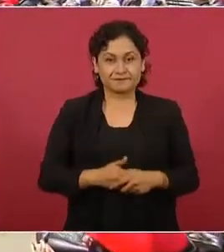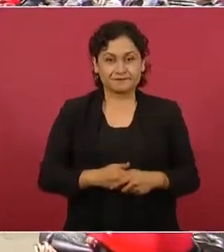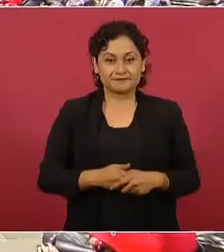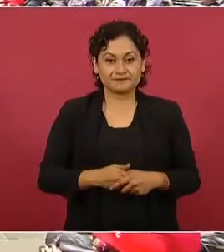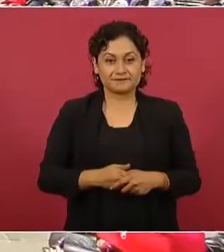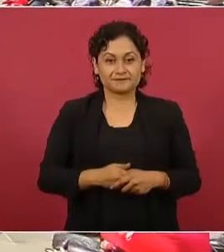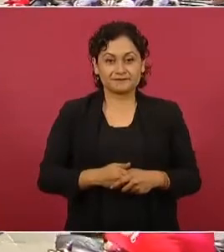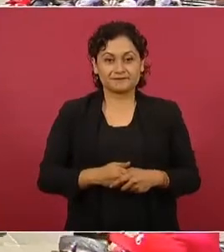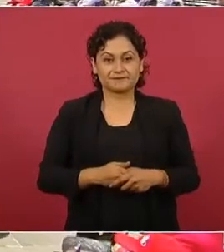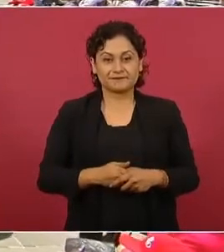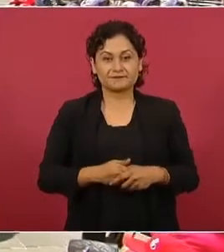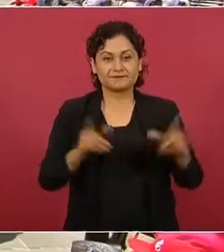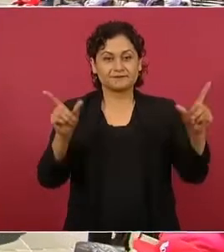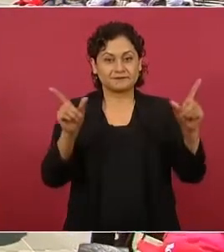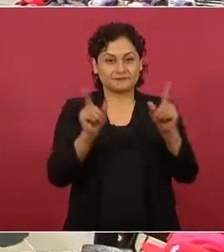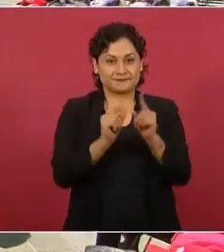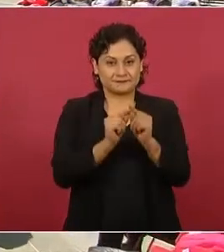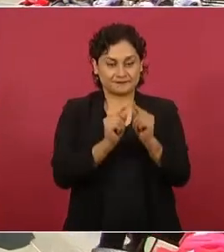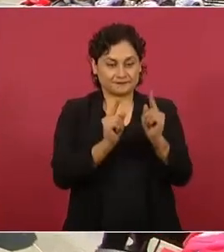Nada más va a ser la tarjeta.